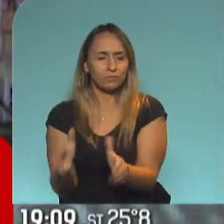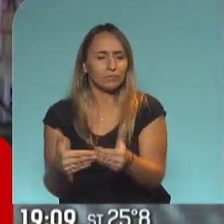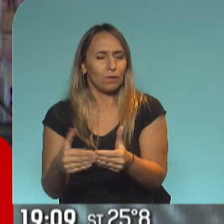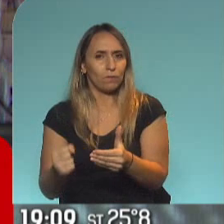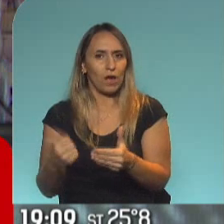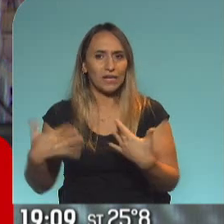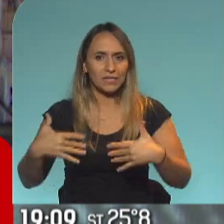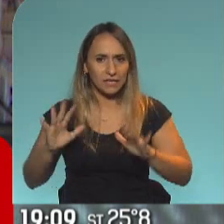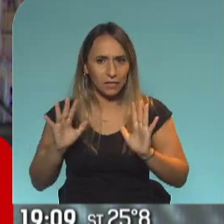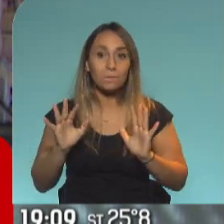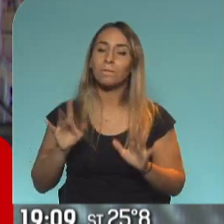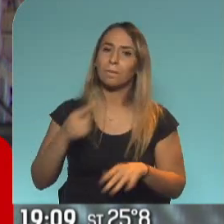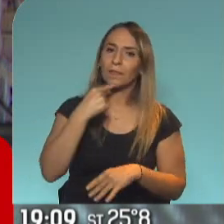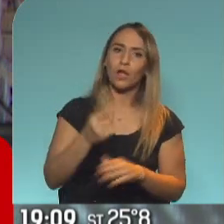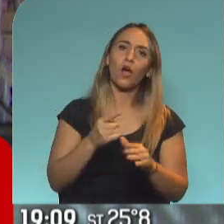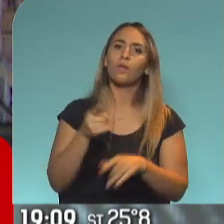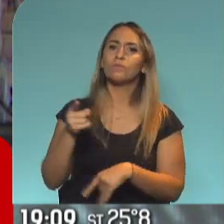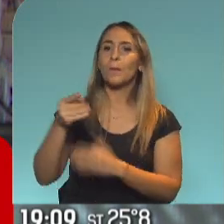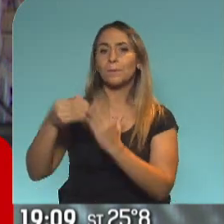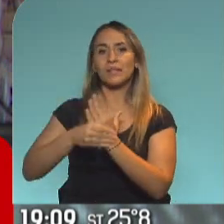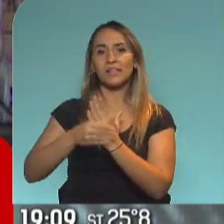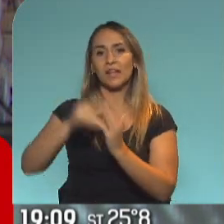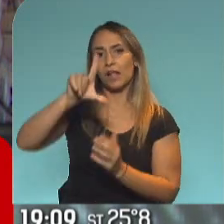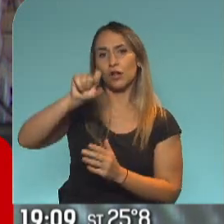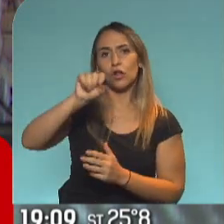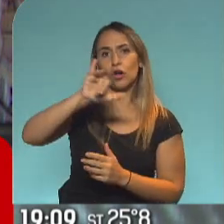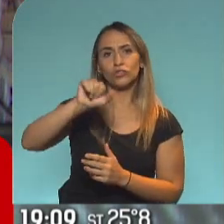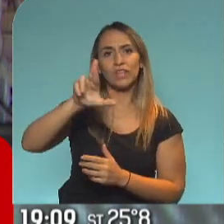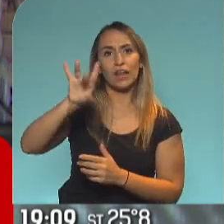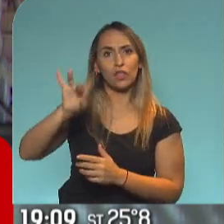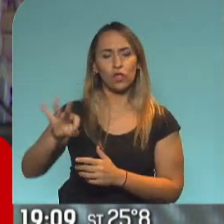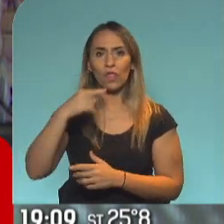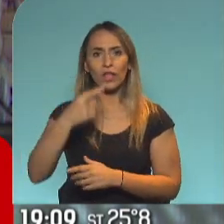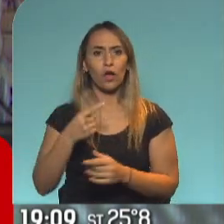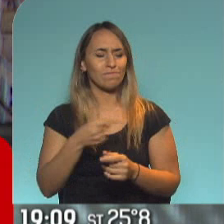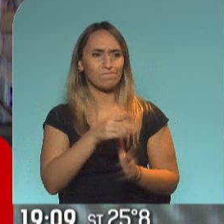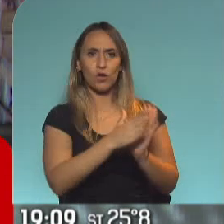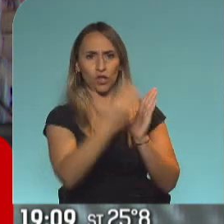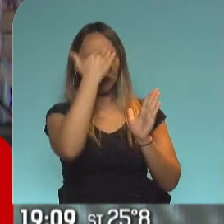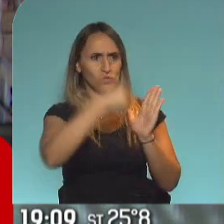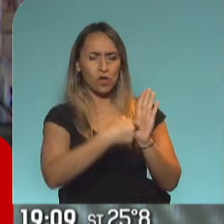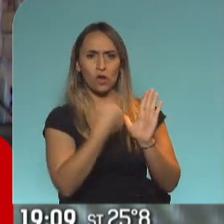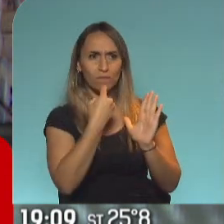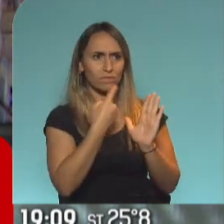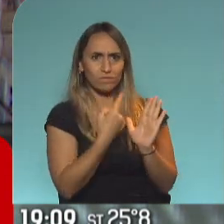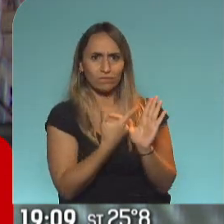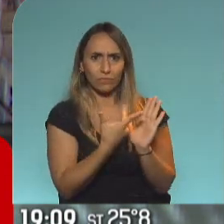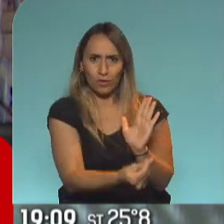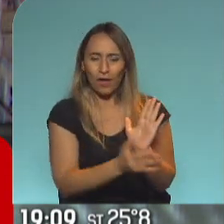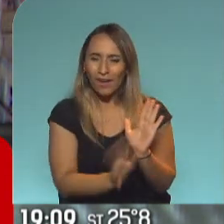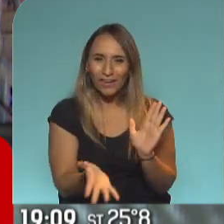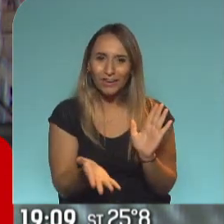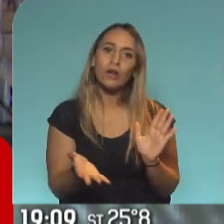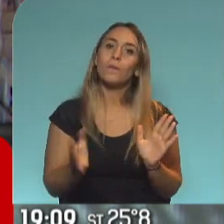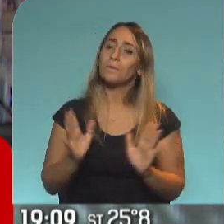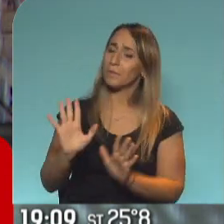esta idea de, dijo, no es constitucional, dijo la ministra Marcela Lozardo. Bueno, es lo que salió a decir la oposición, con la paradoja que todavía no conocemos cuál es la propuesta ni cuáles son